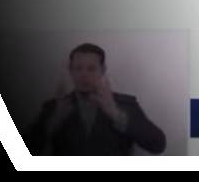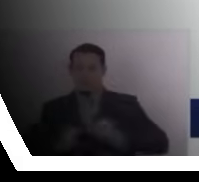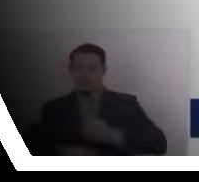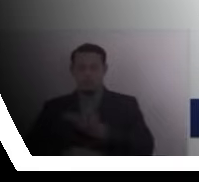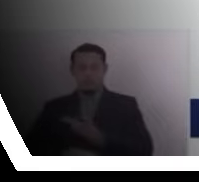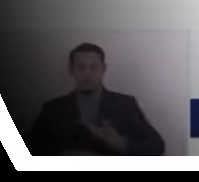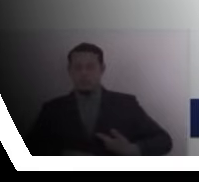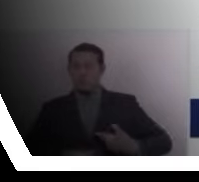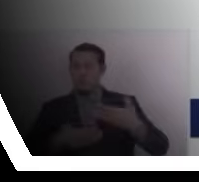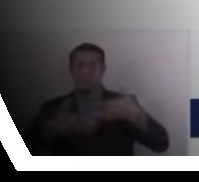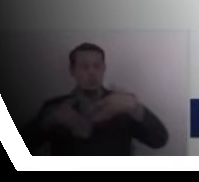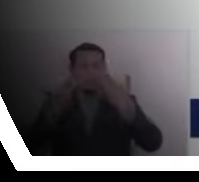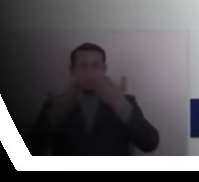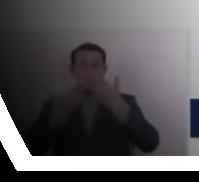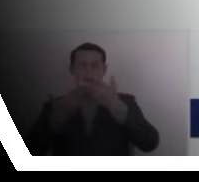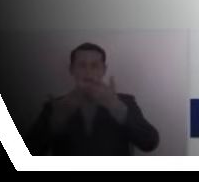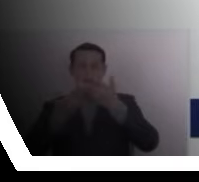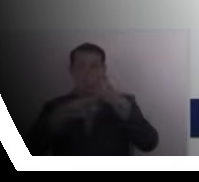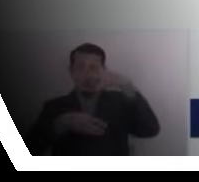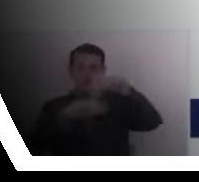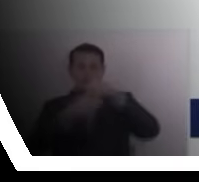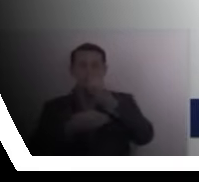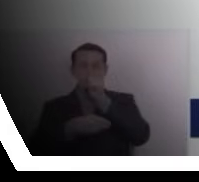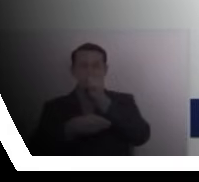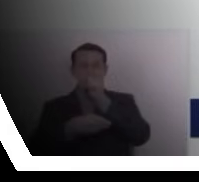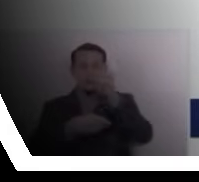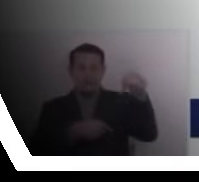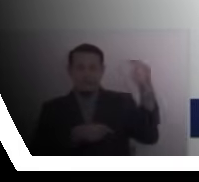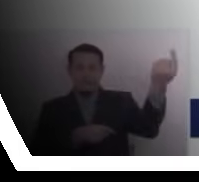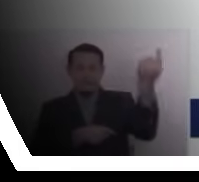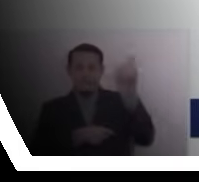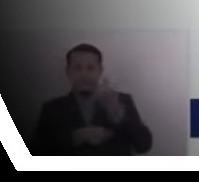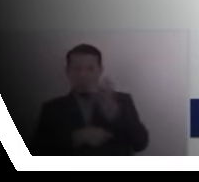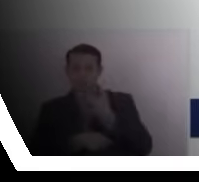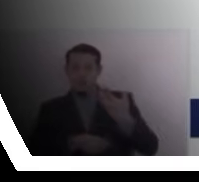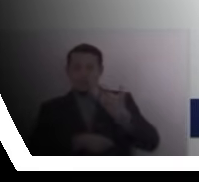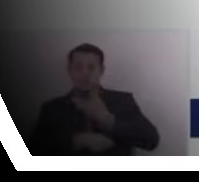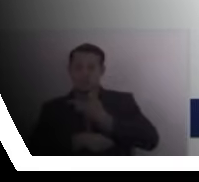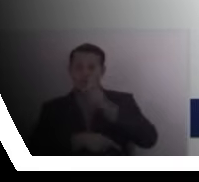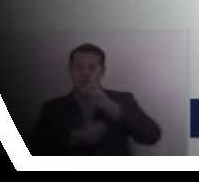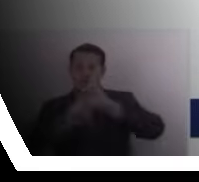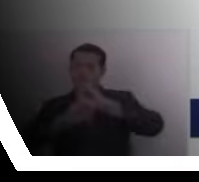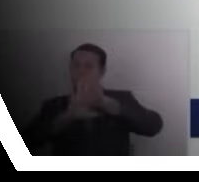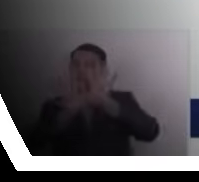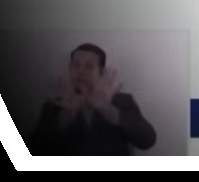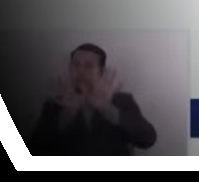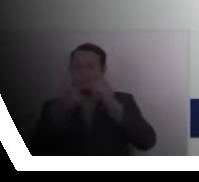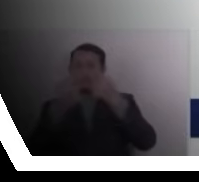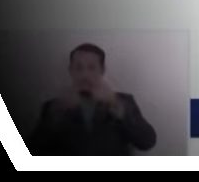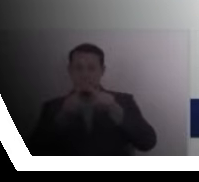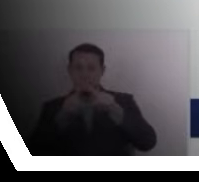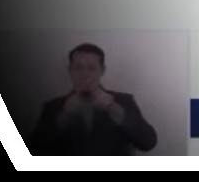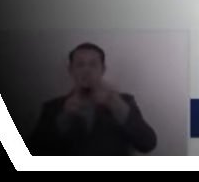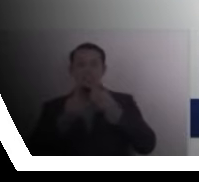presidente no existen las partidas secretas y ellos vienen a decir por acá que nosotros no somos transparentes Pero los que